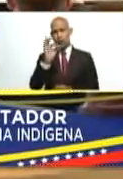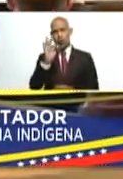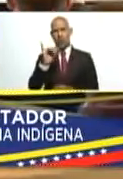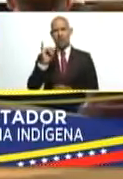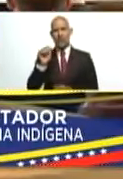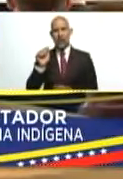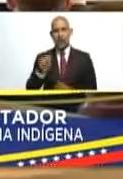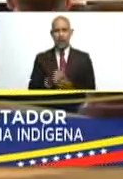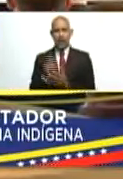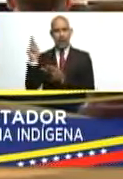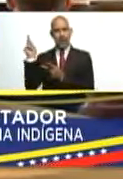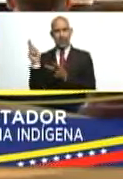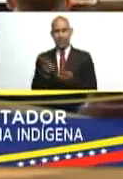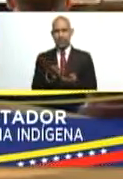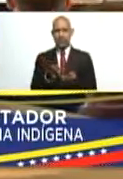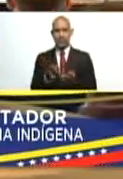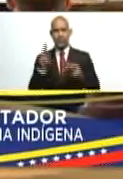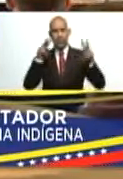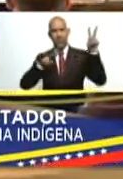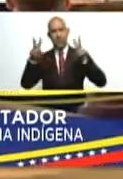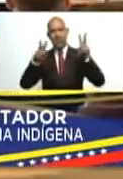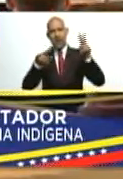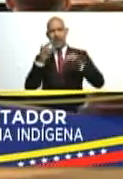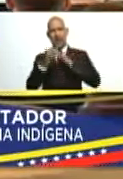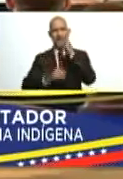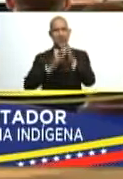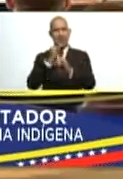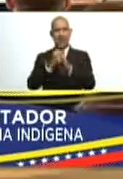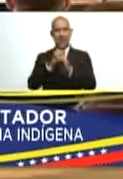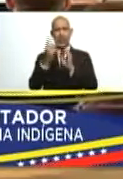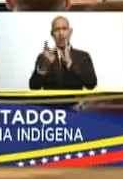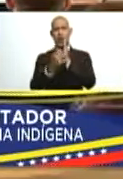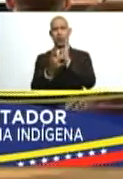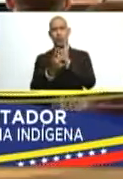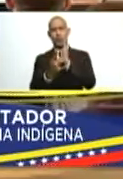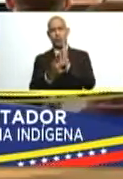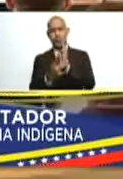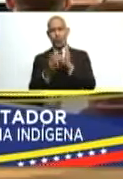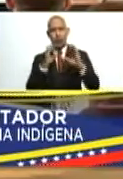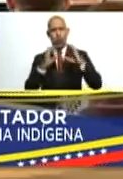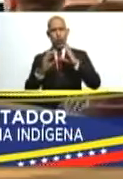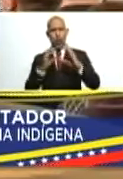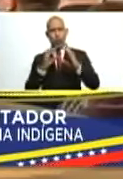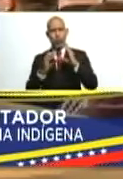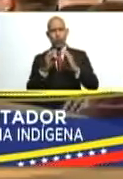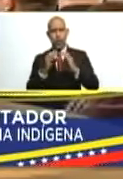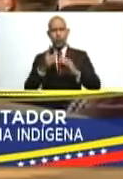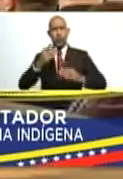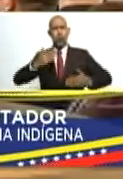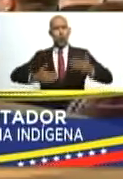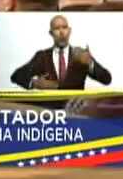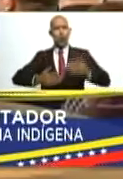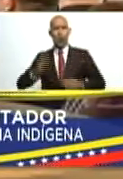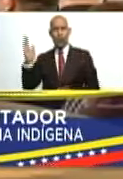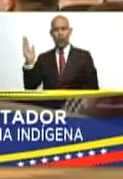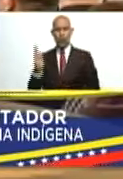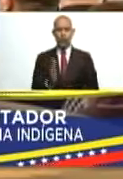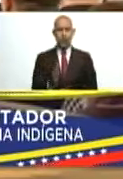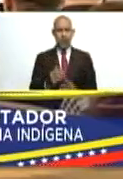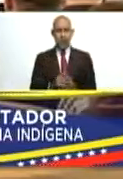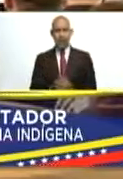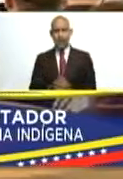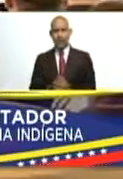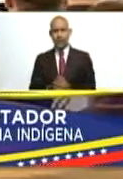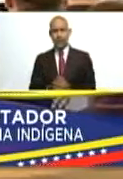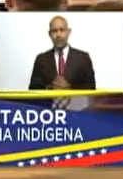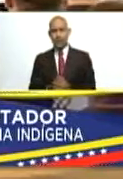Trajeron para la Feria Internacional de Telecomunicaciones un robot. Llaman humanoides, los llaman así. No sé por qué, Ernesto, tú que lo sabes